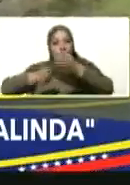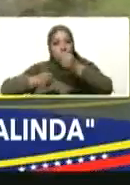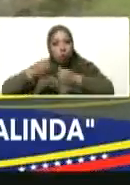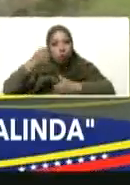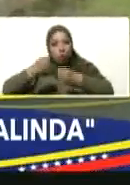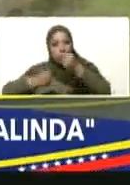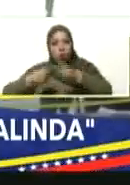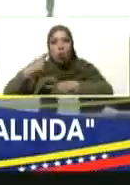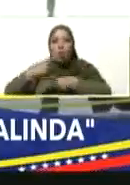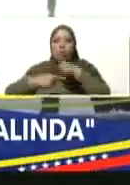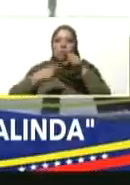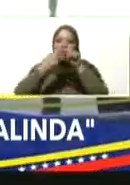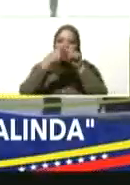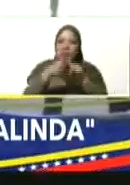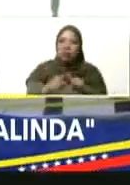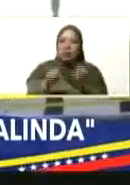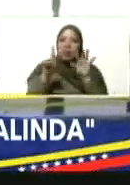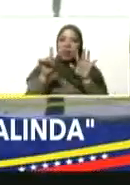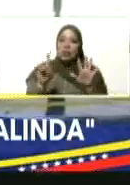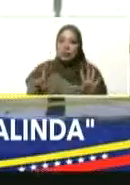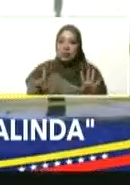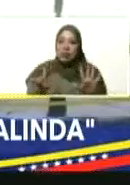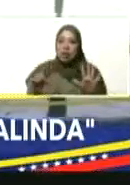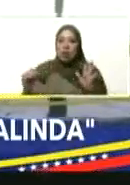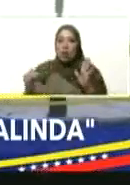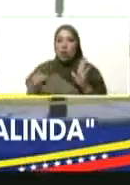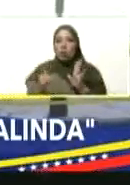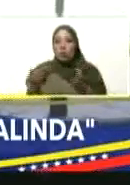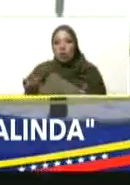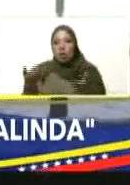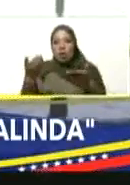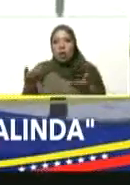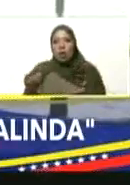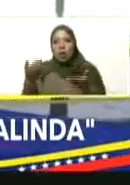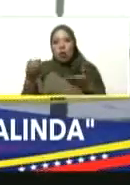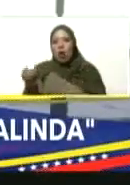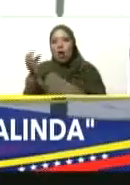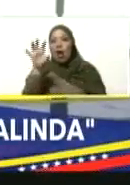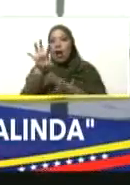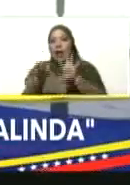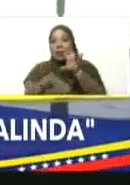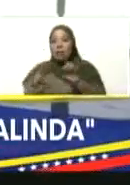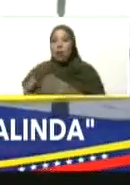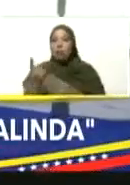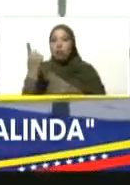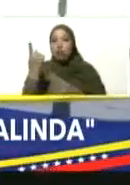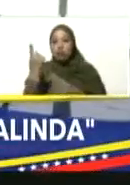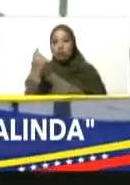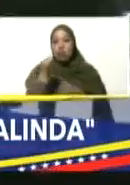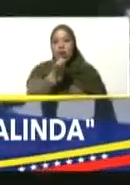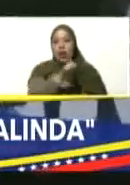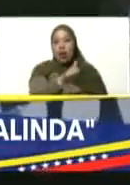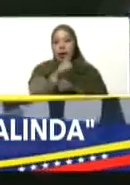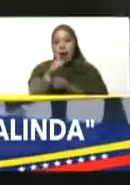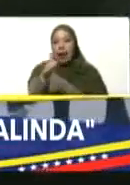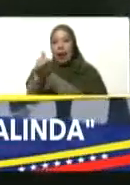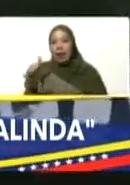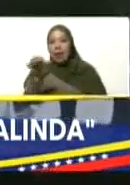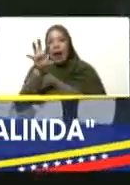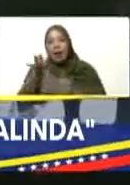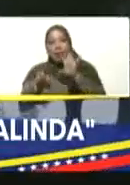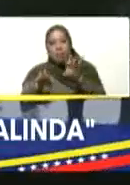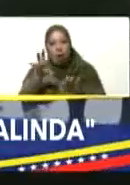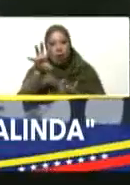un promedio de 6 litros de leche día por animal. Así como usted